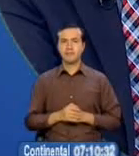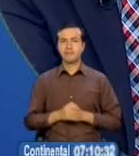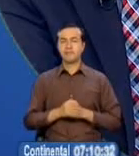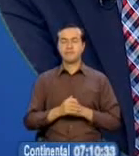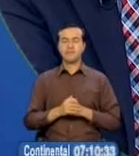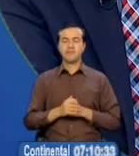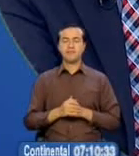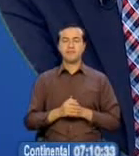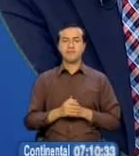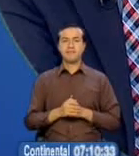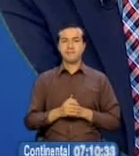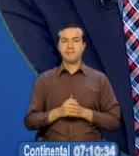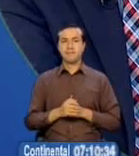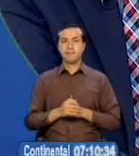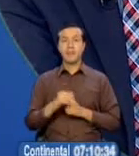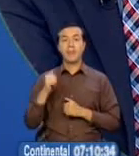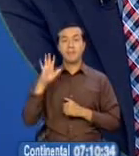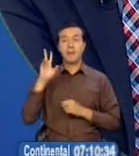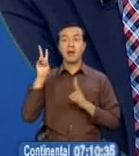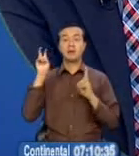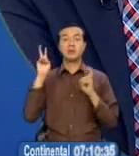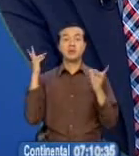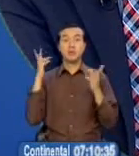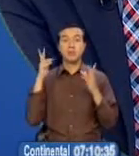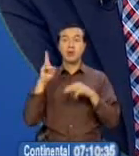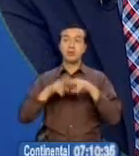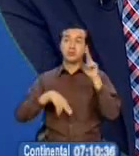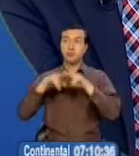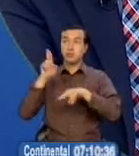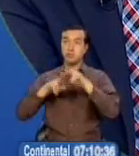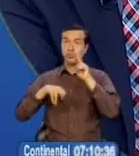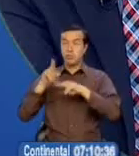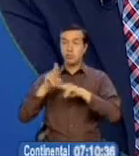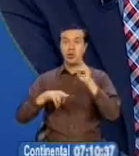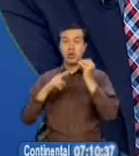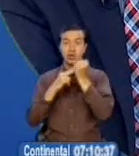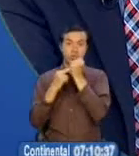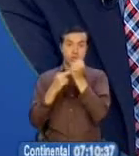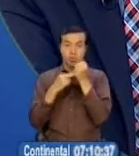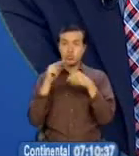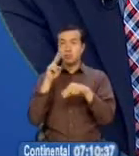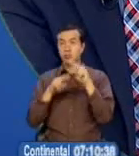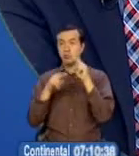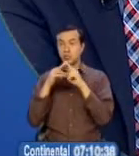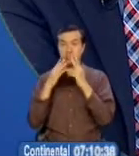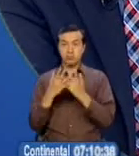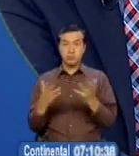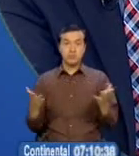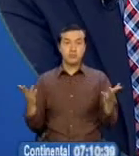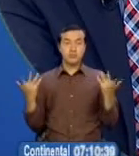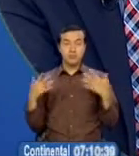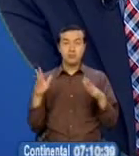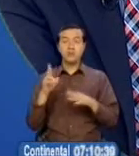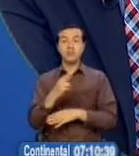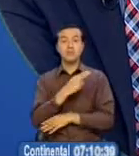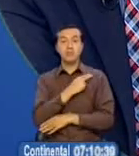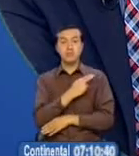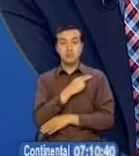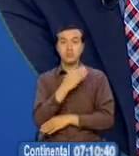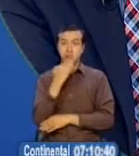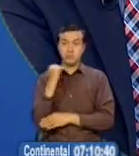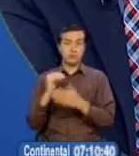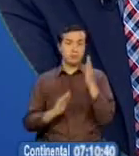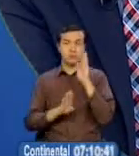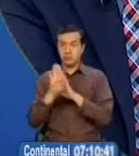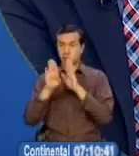indicadores, sobre todo en el ámbito de la infraestructura, ¿no? De recursos, de infraestructura, donde la universidad ha mejorado.